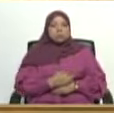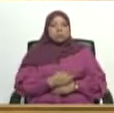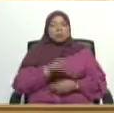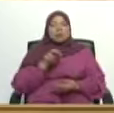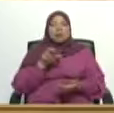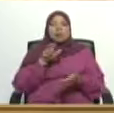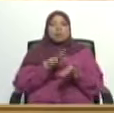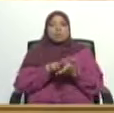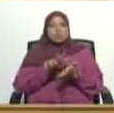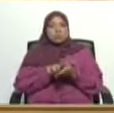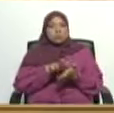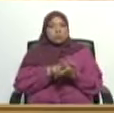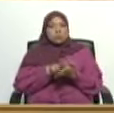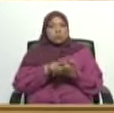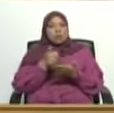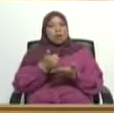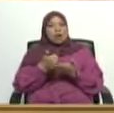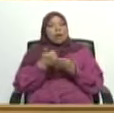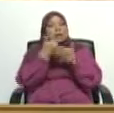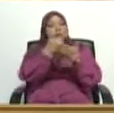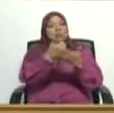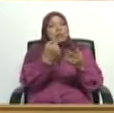aprueban ayudas